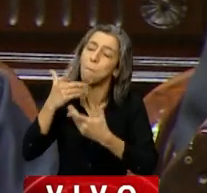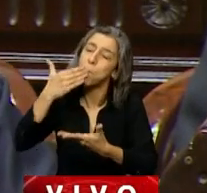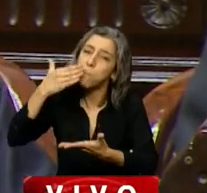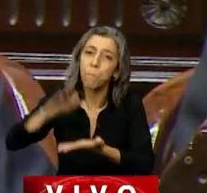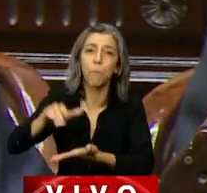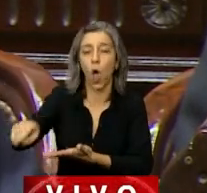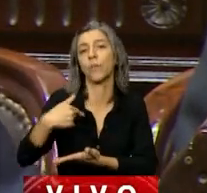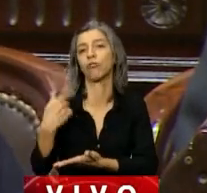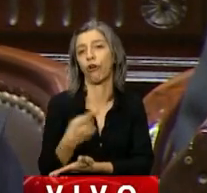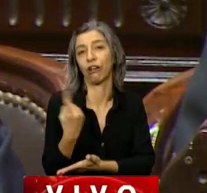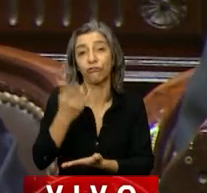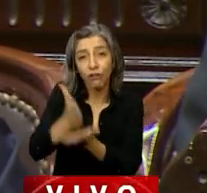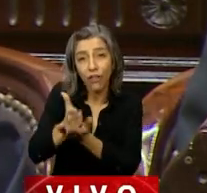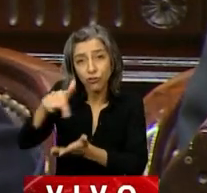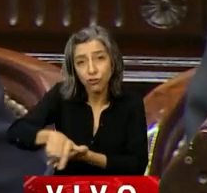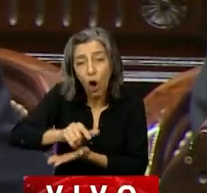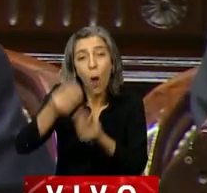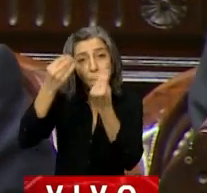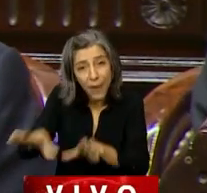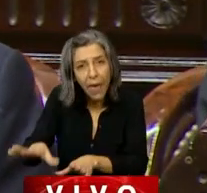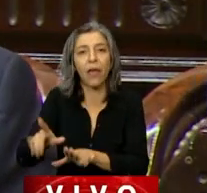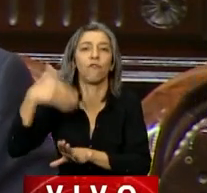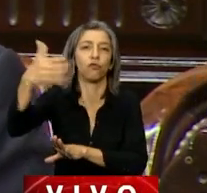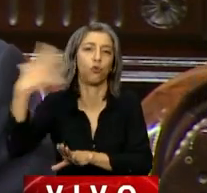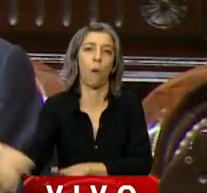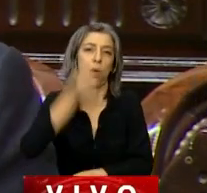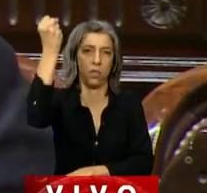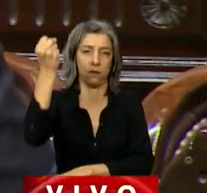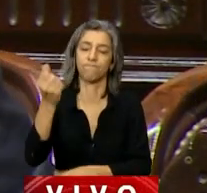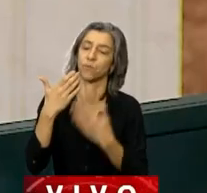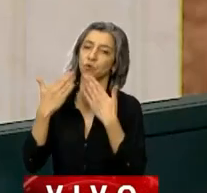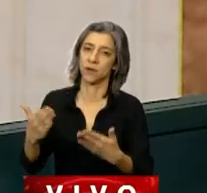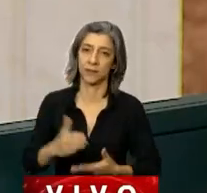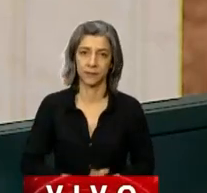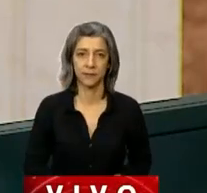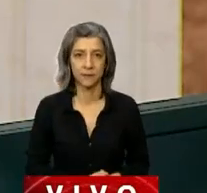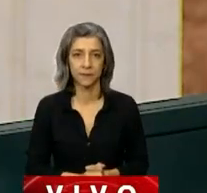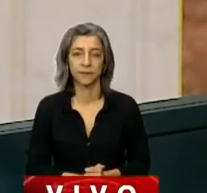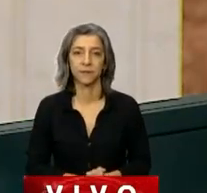derechos que estamos perdiendo esta noche. Muchas gracias, presidente.